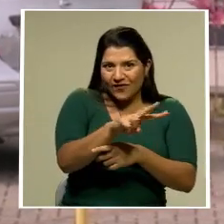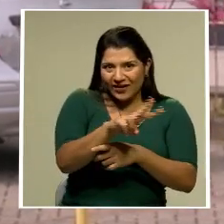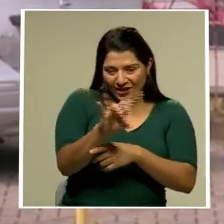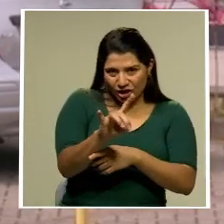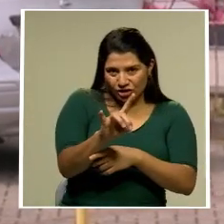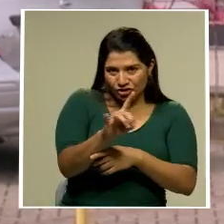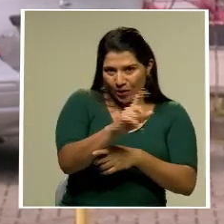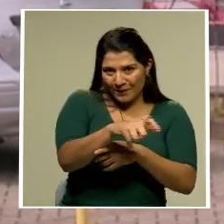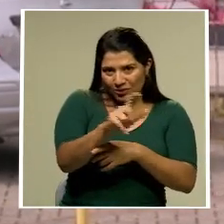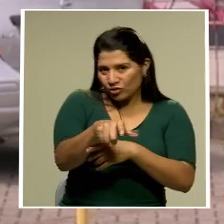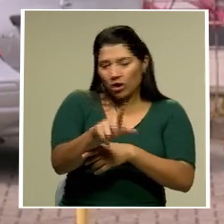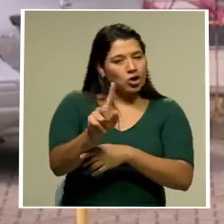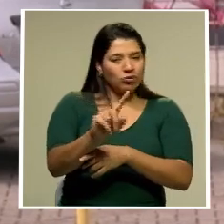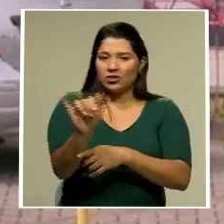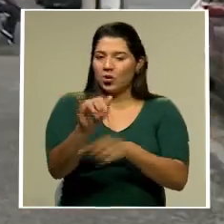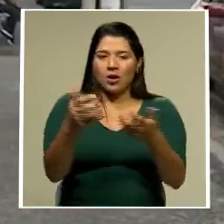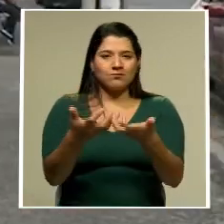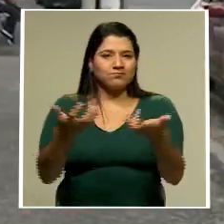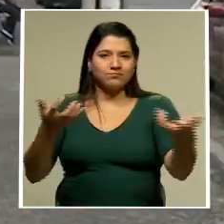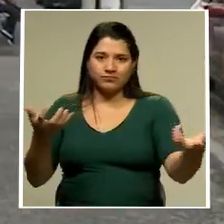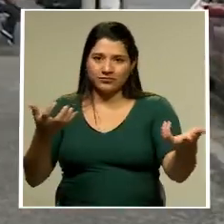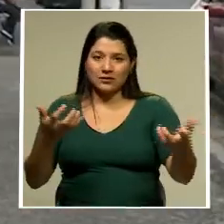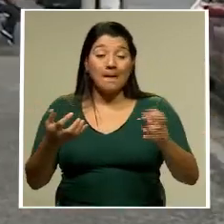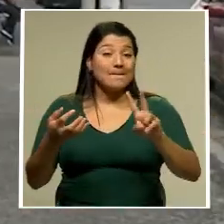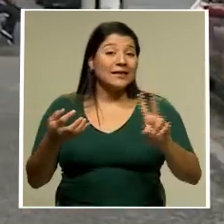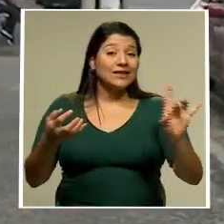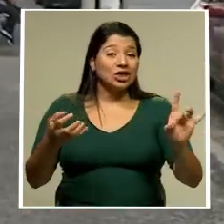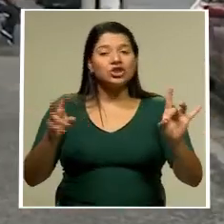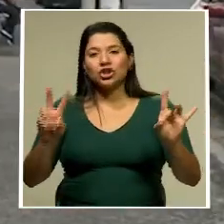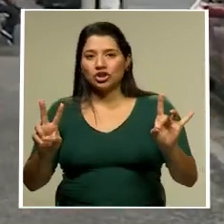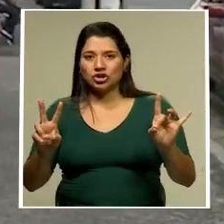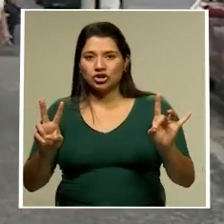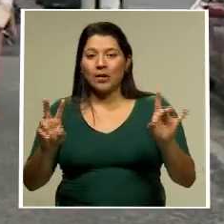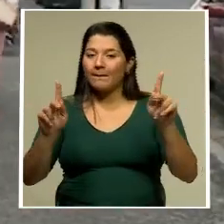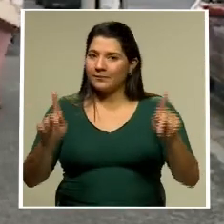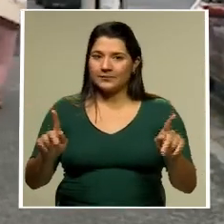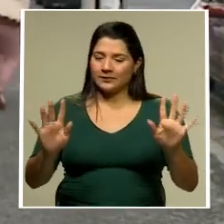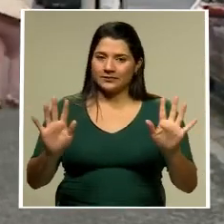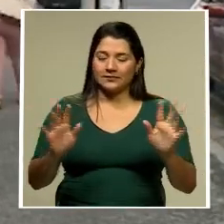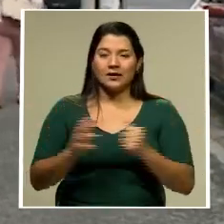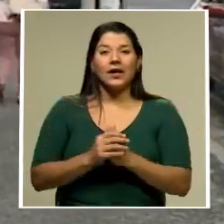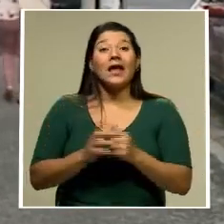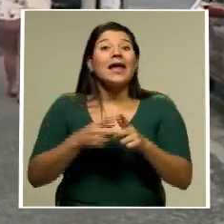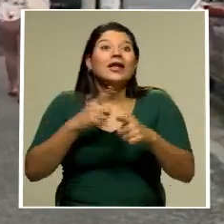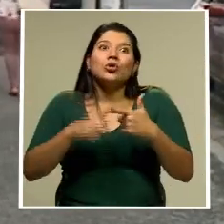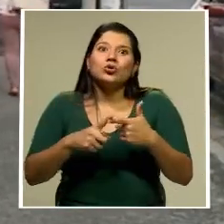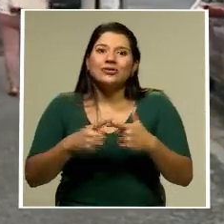la audiencia se realizará por aparte. Efectivamente hay un riesgo procesal importante